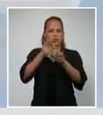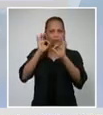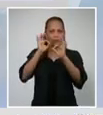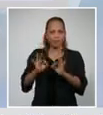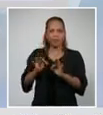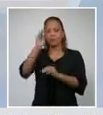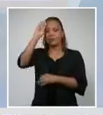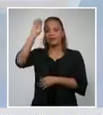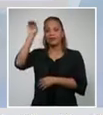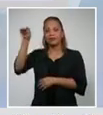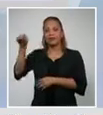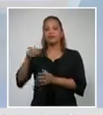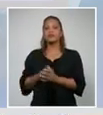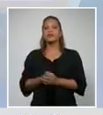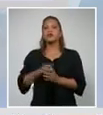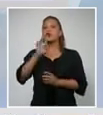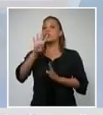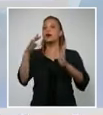ingresados, de